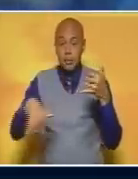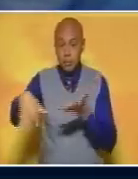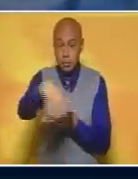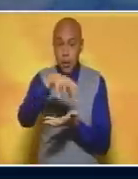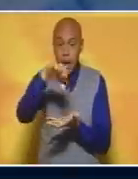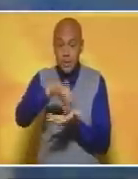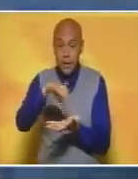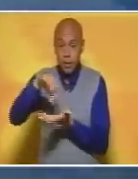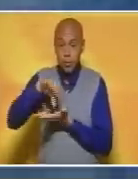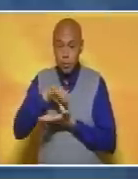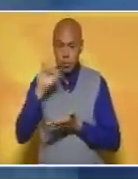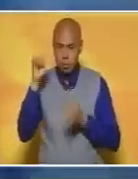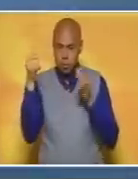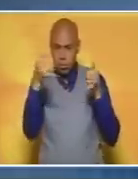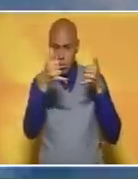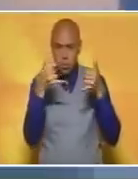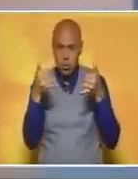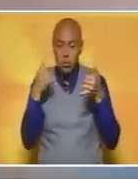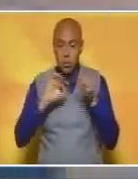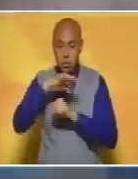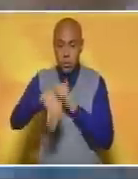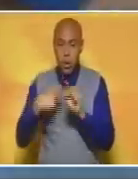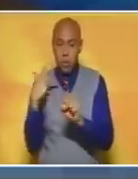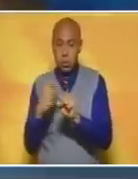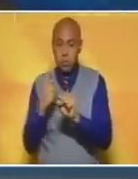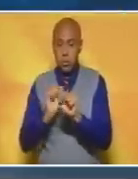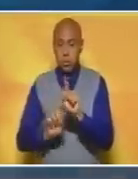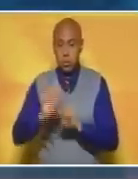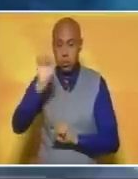centros iraníes de enriquecimiento de uranio.